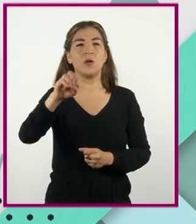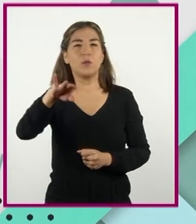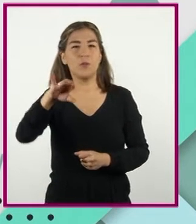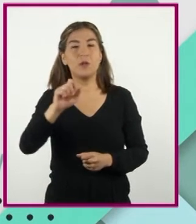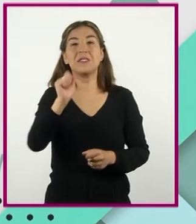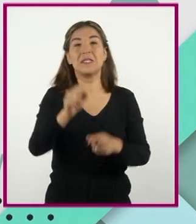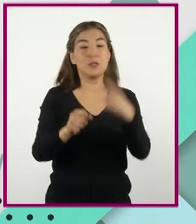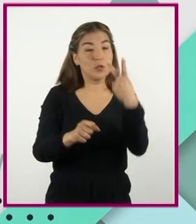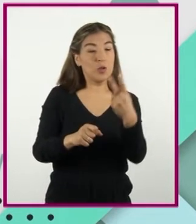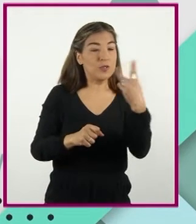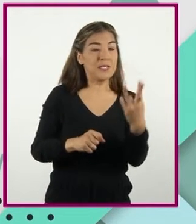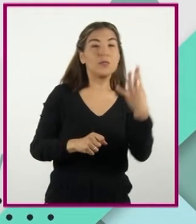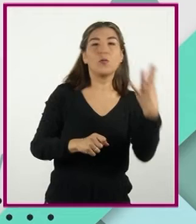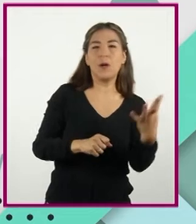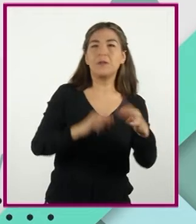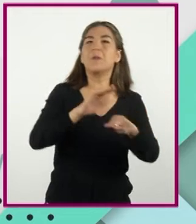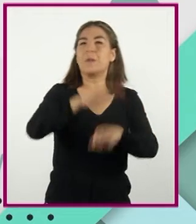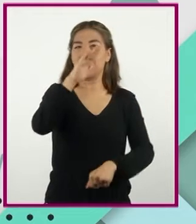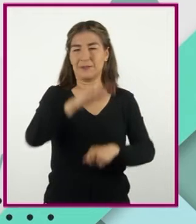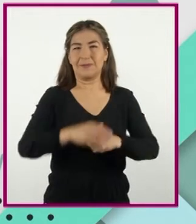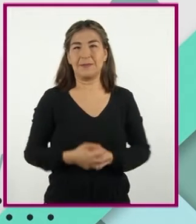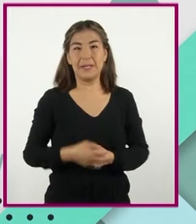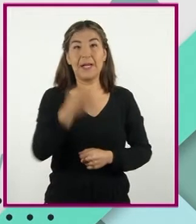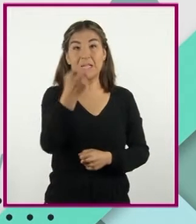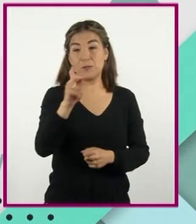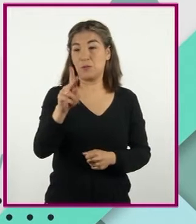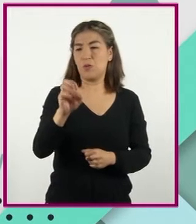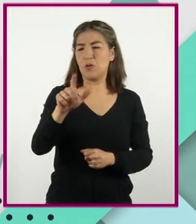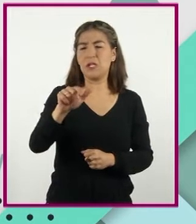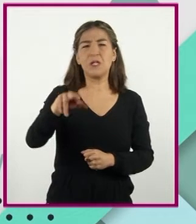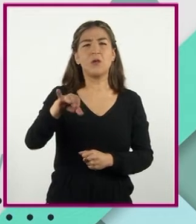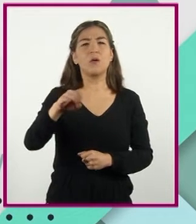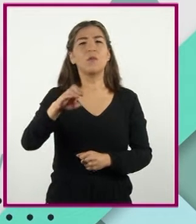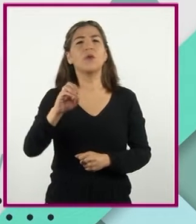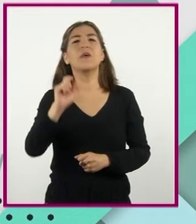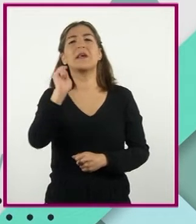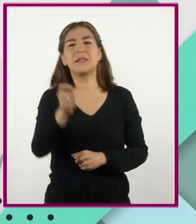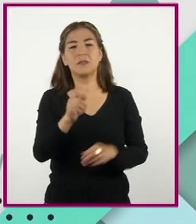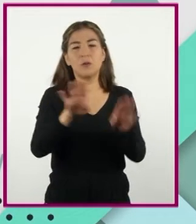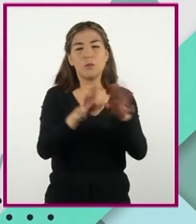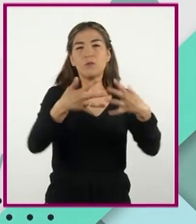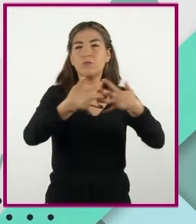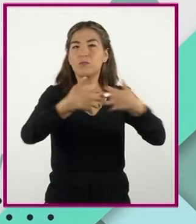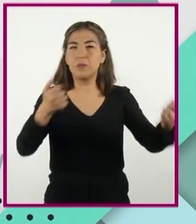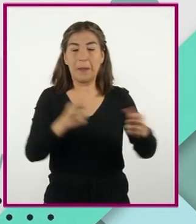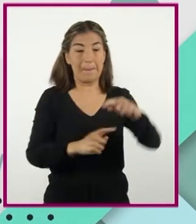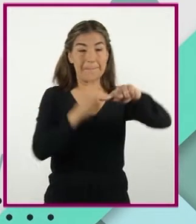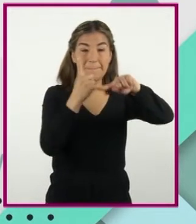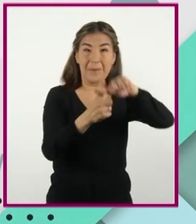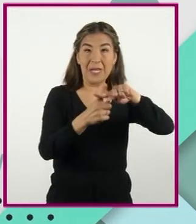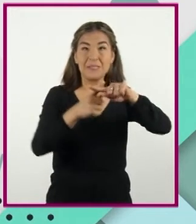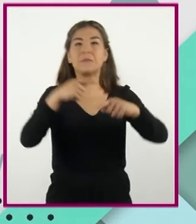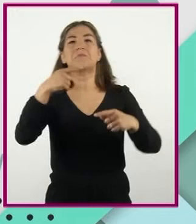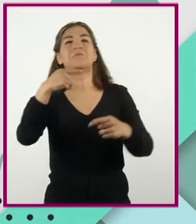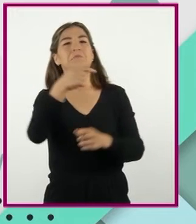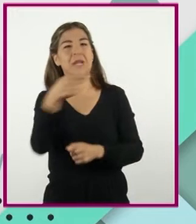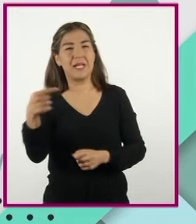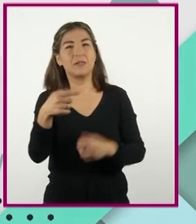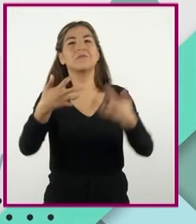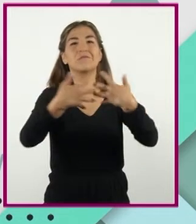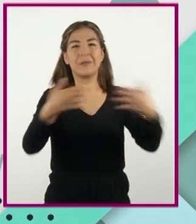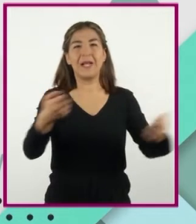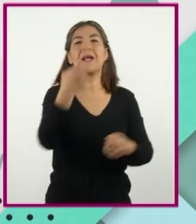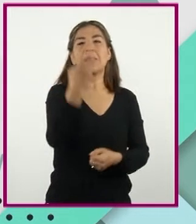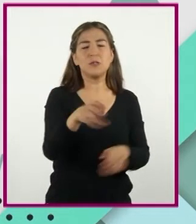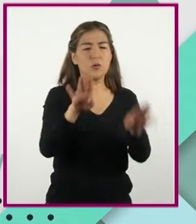2 términos. En polinomios, cada término se separa por un signo de más o menos y son los que